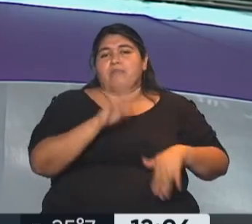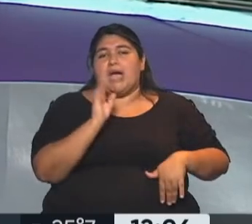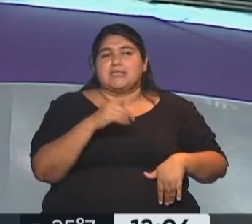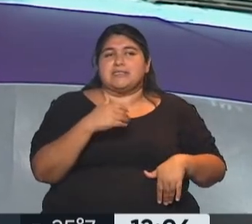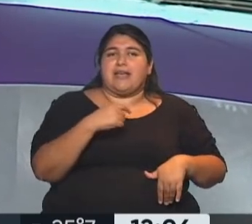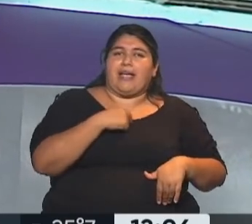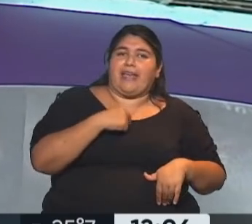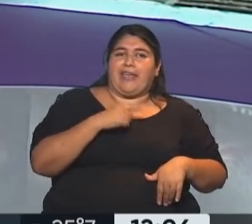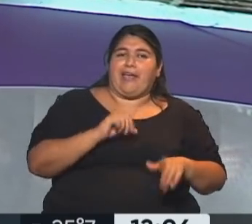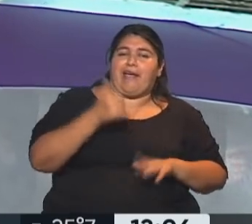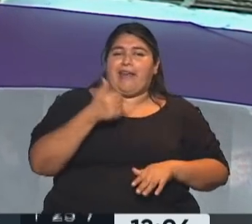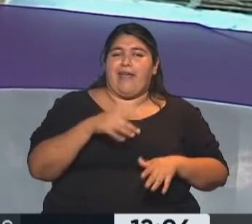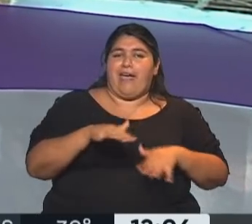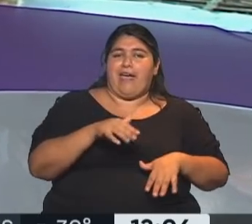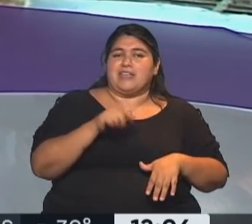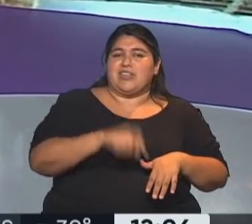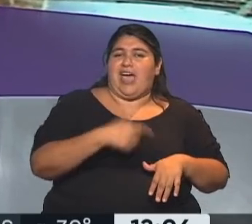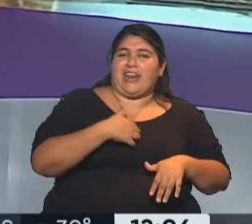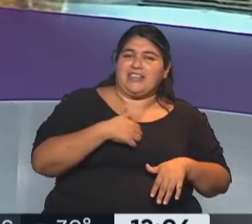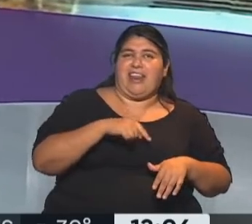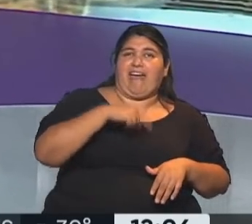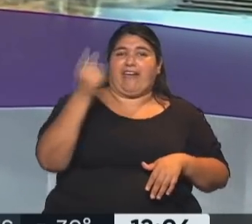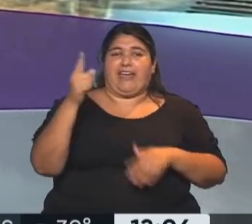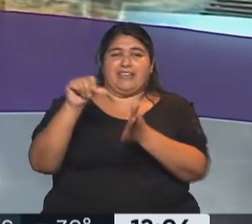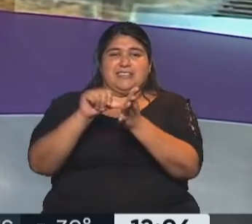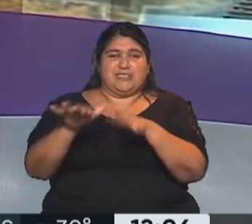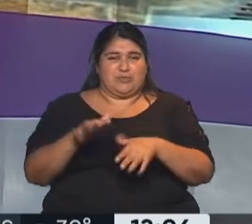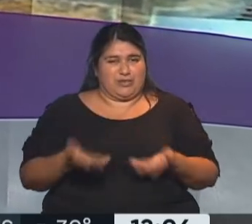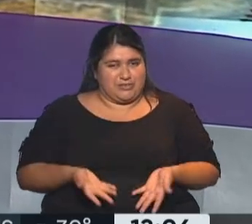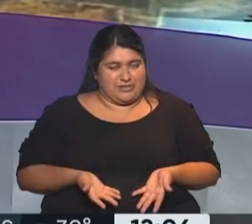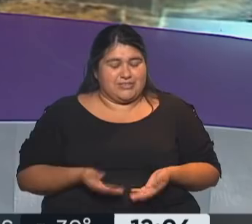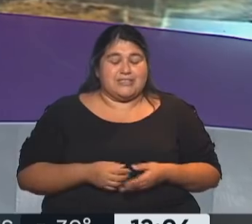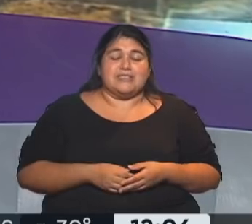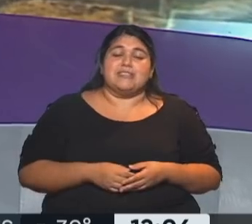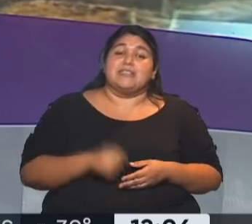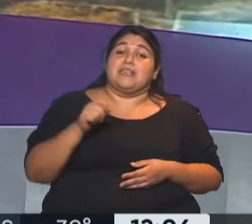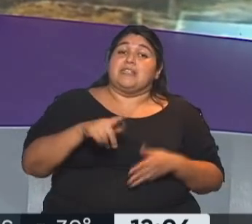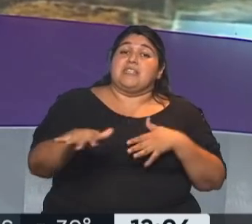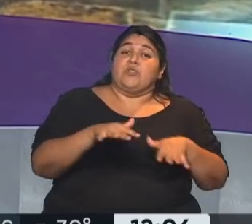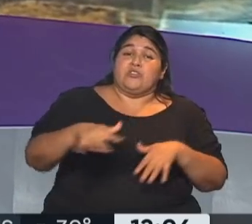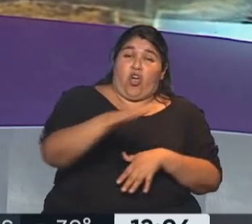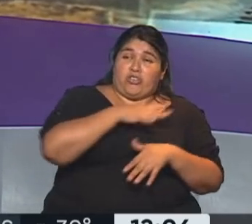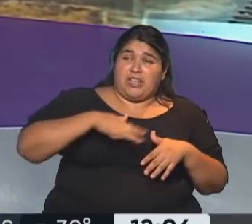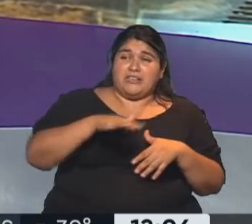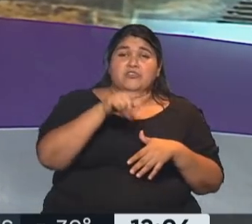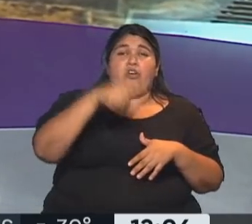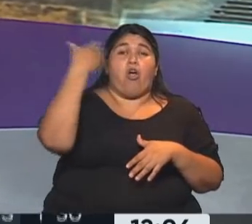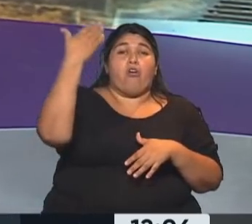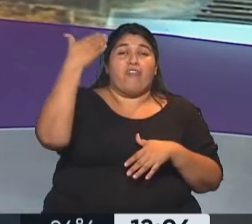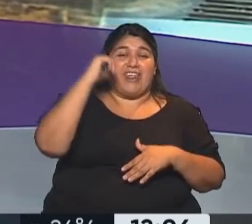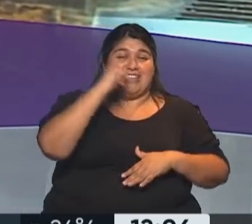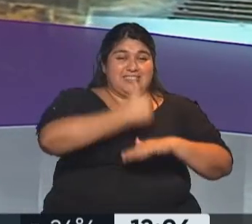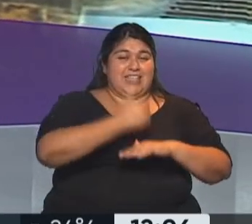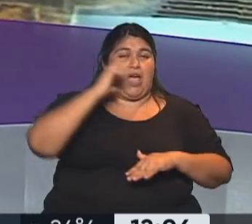que tratando de entender lo que está ocurriendo a nivel internacional. En este contexto, decíamos, hubo una conferencia de prensa en